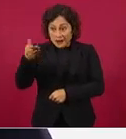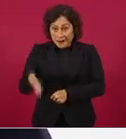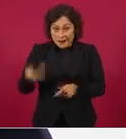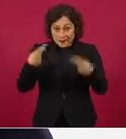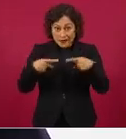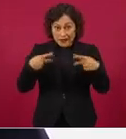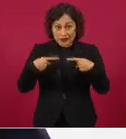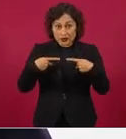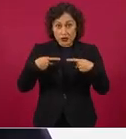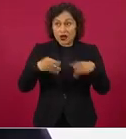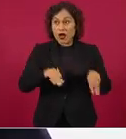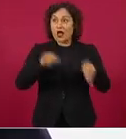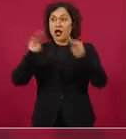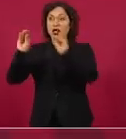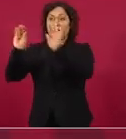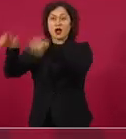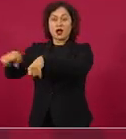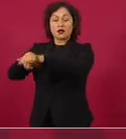a Iberdrola,